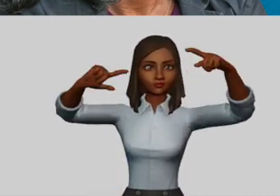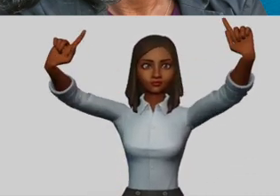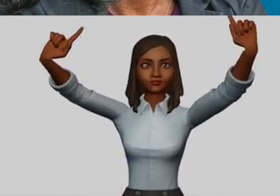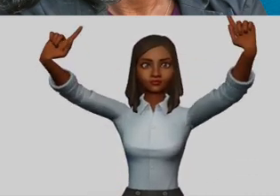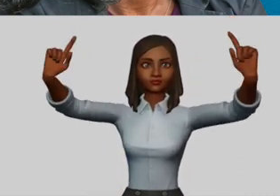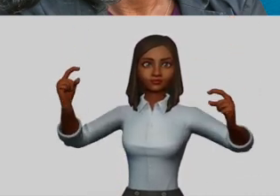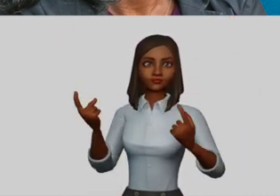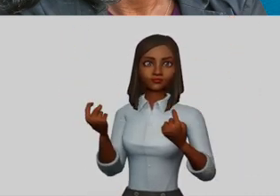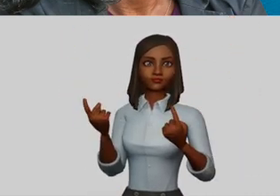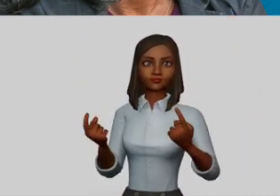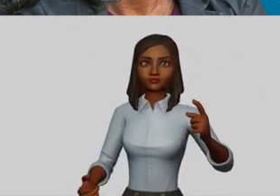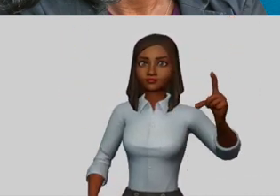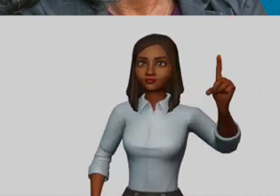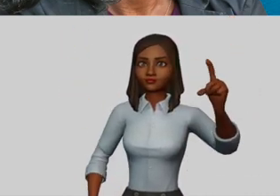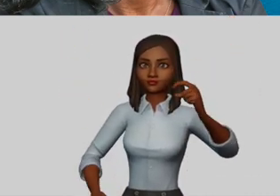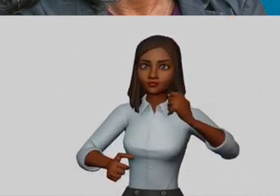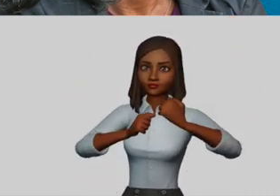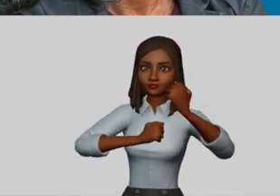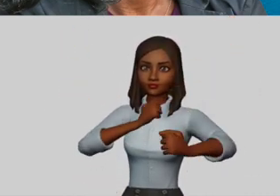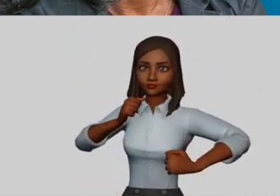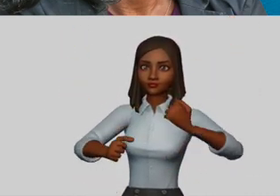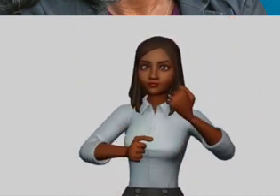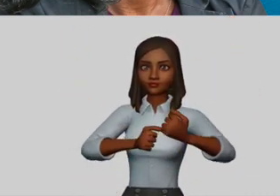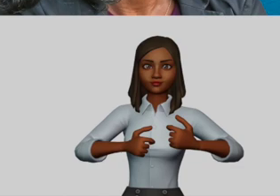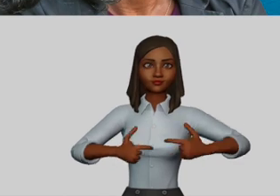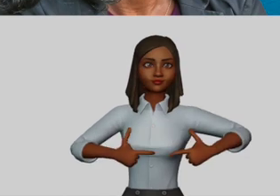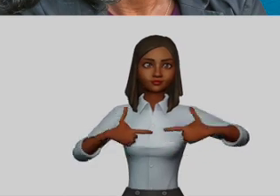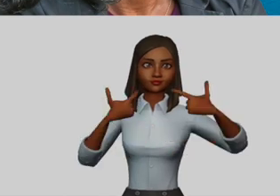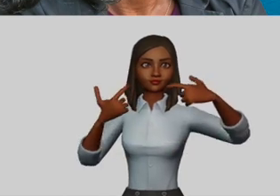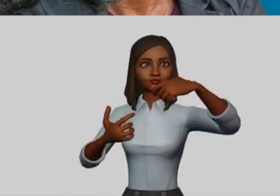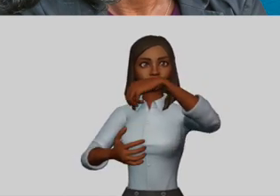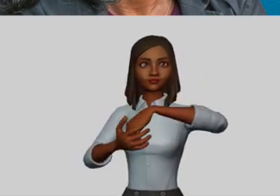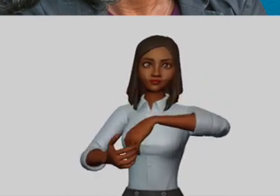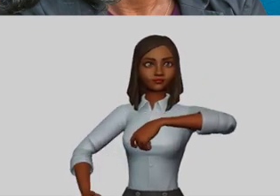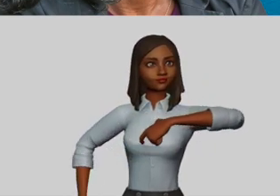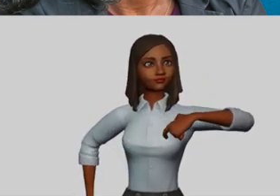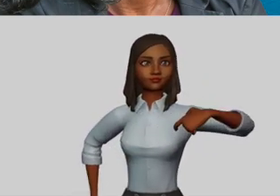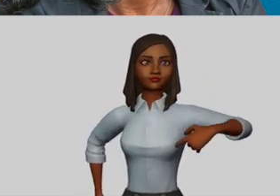168, me sentaba, en la 158, perdón, me sentaba en la librería y